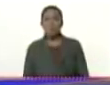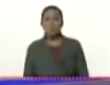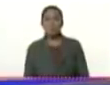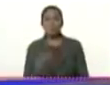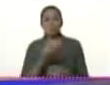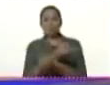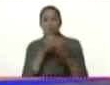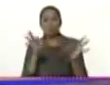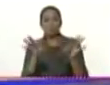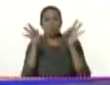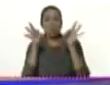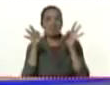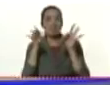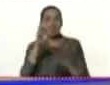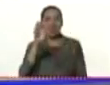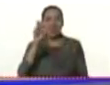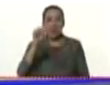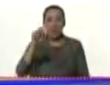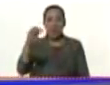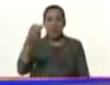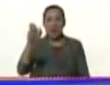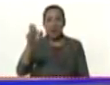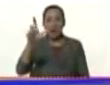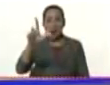brillante, Engerly.